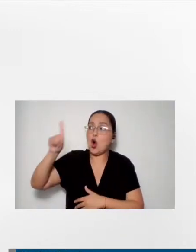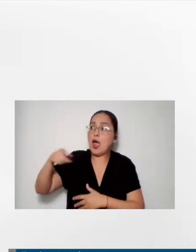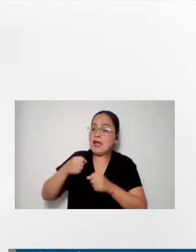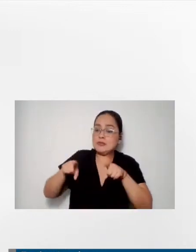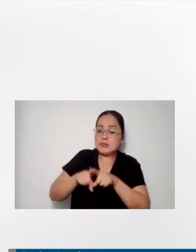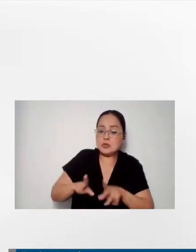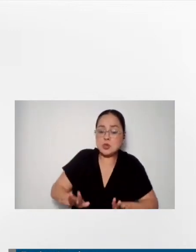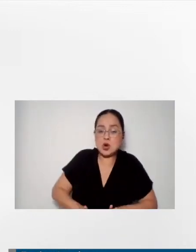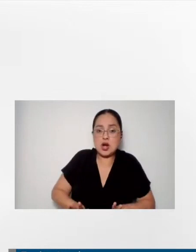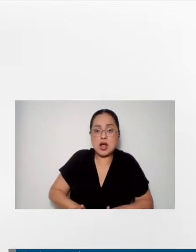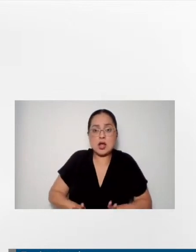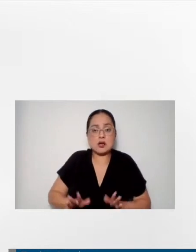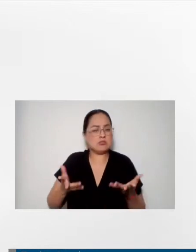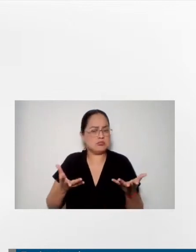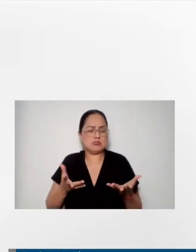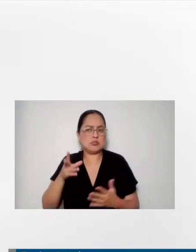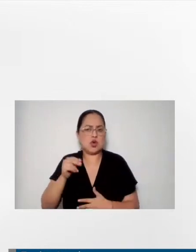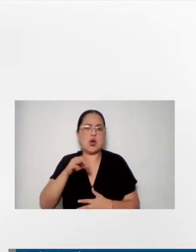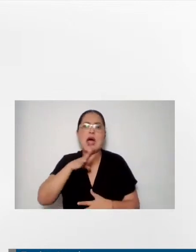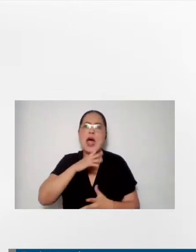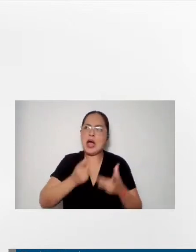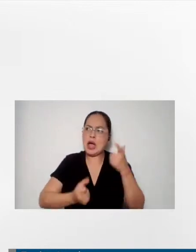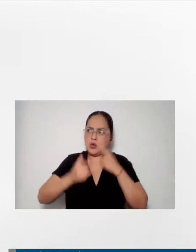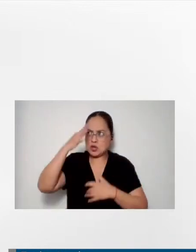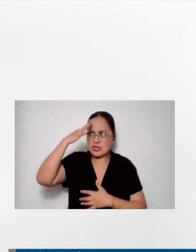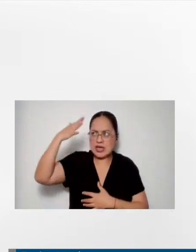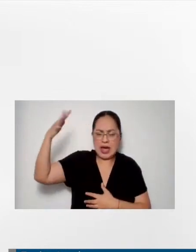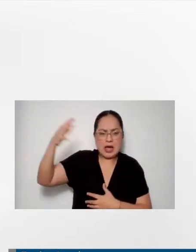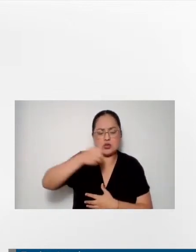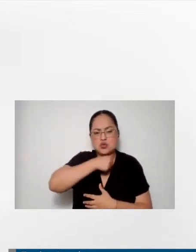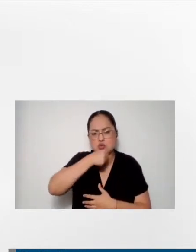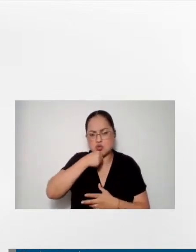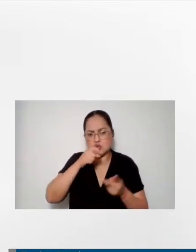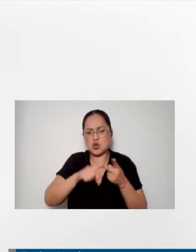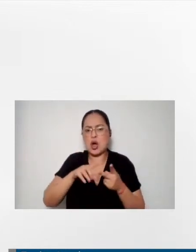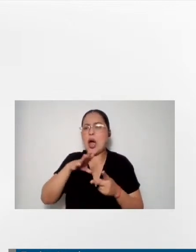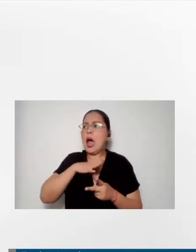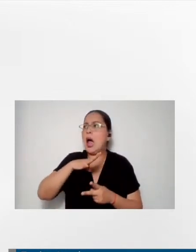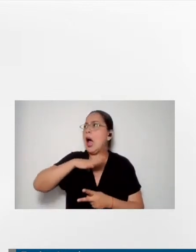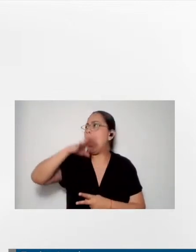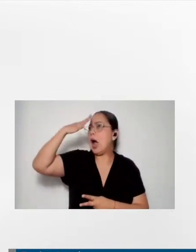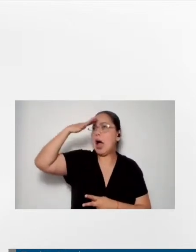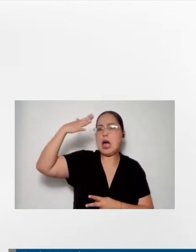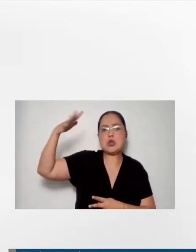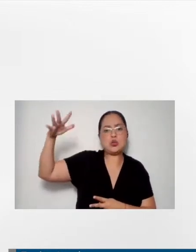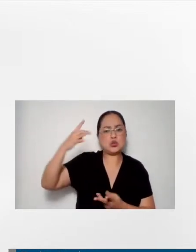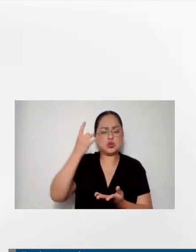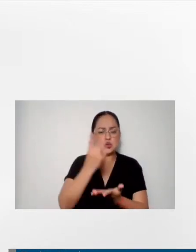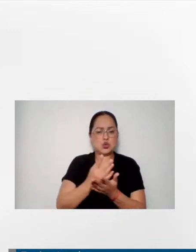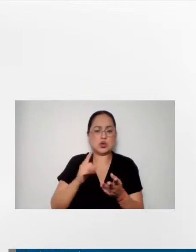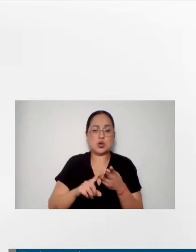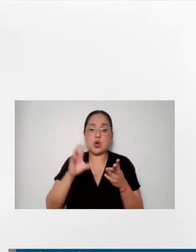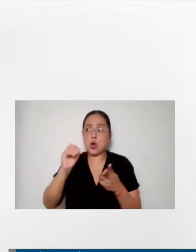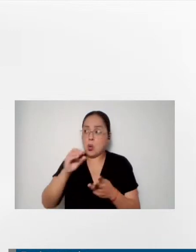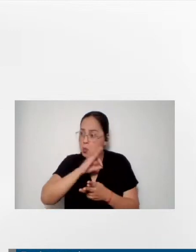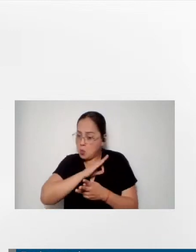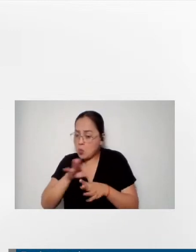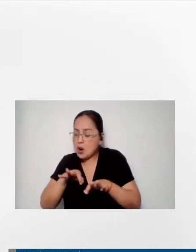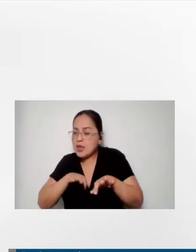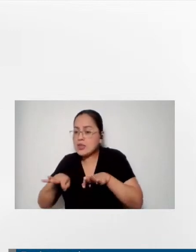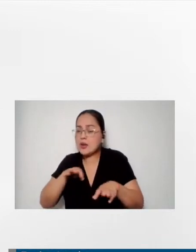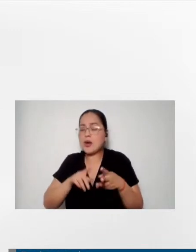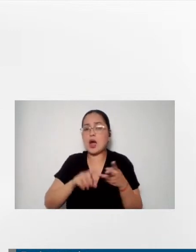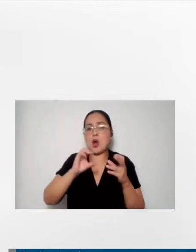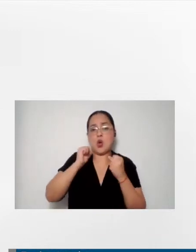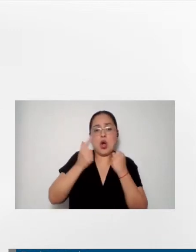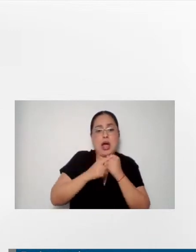mayores, pero puede haber que no sean personas mayores, puede haber personas en posibilidad de trabajar, otras inhabilitadas,